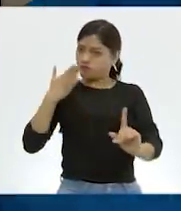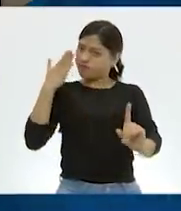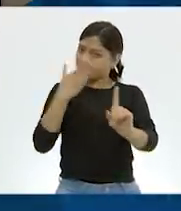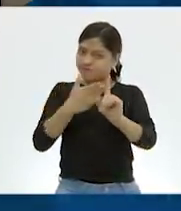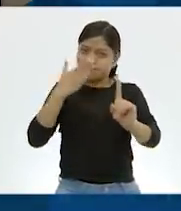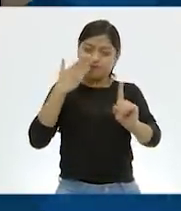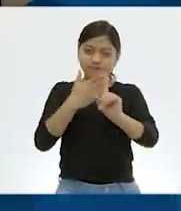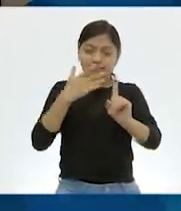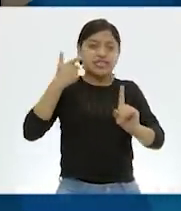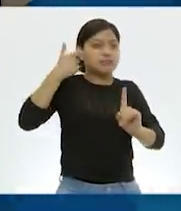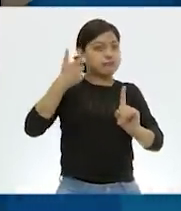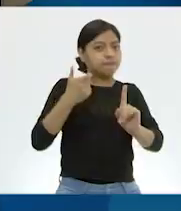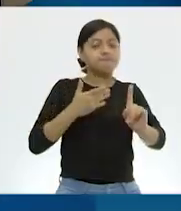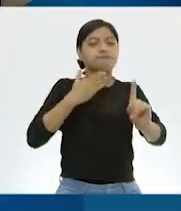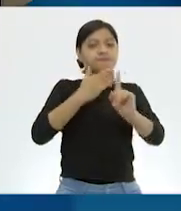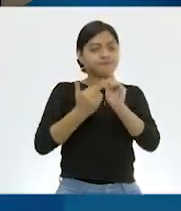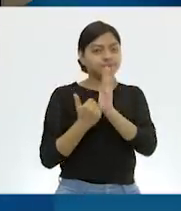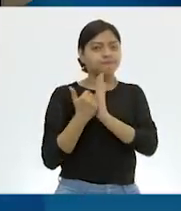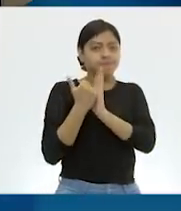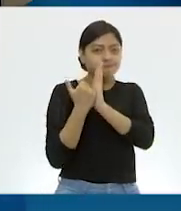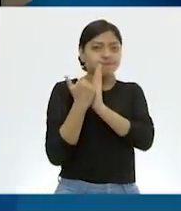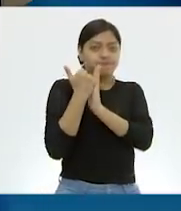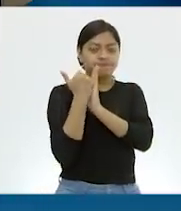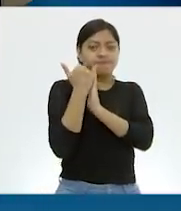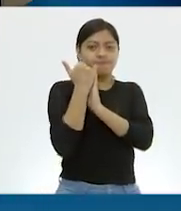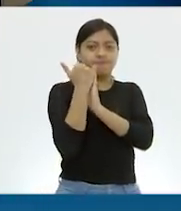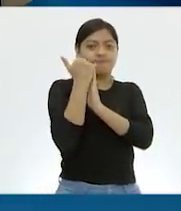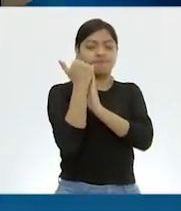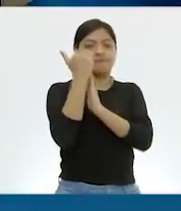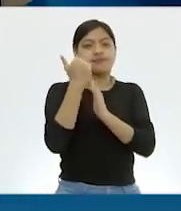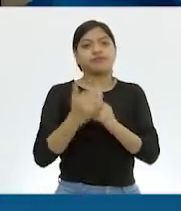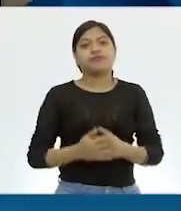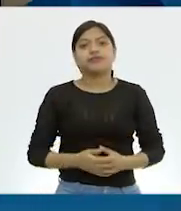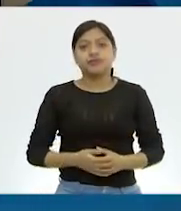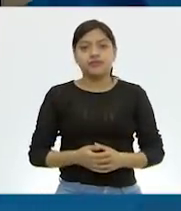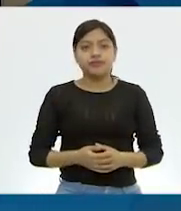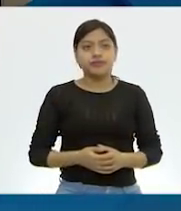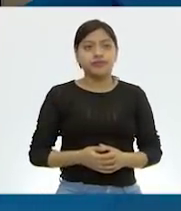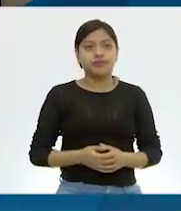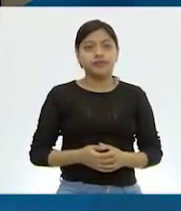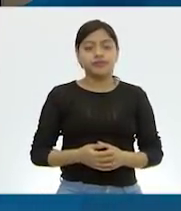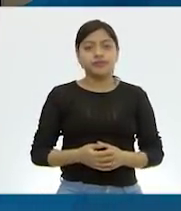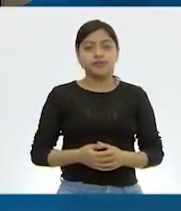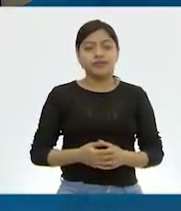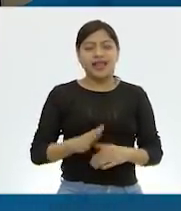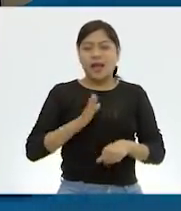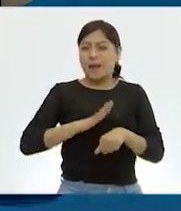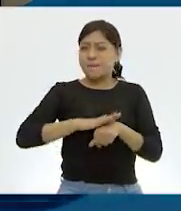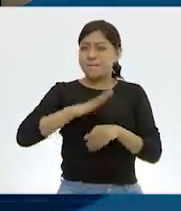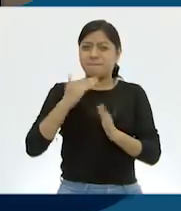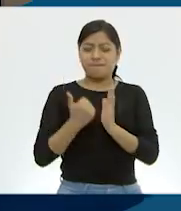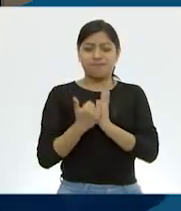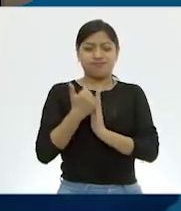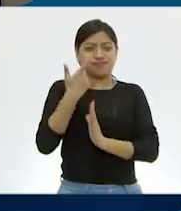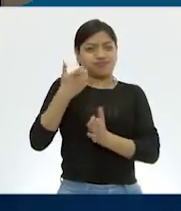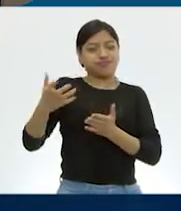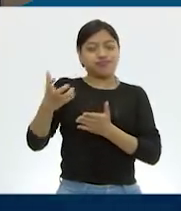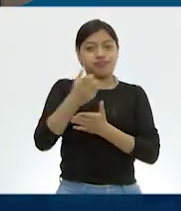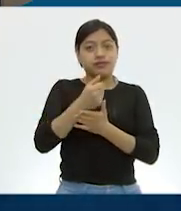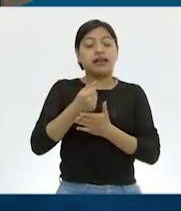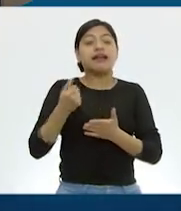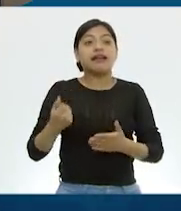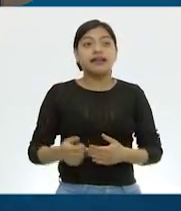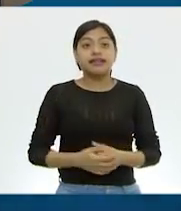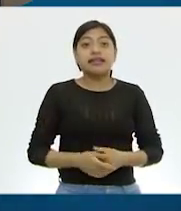siempre los temas de crecimiento, de maximización de la ganancia